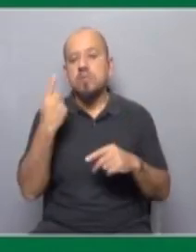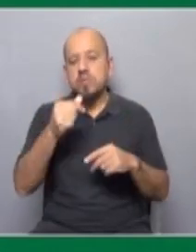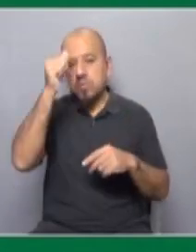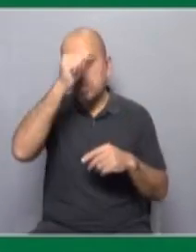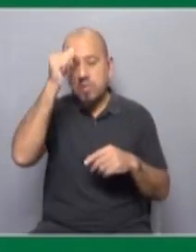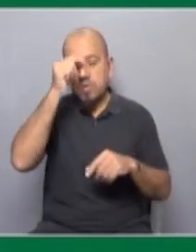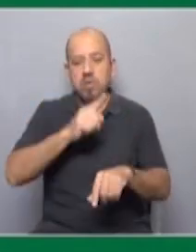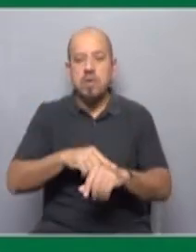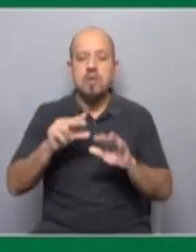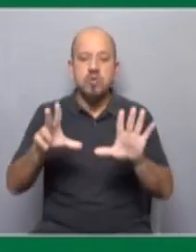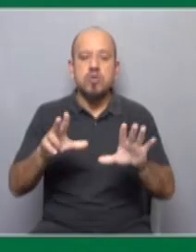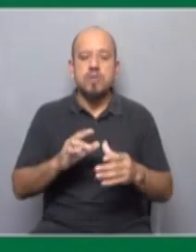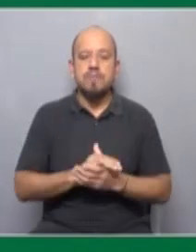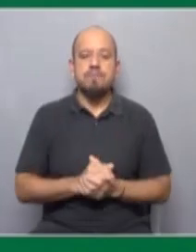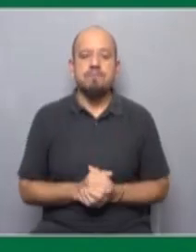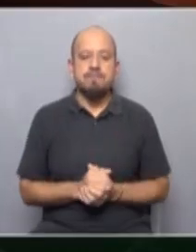domingo a las 20 horas aquí por TV Ciudad